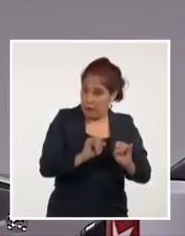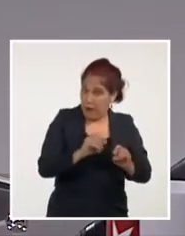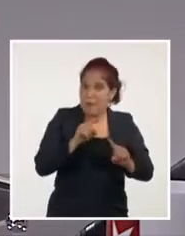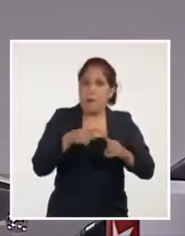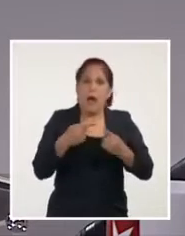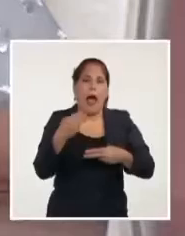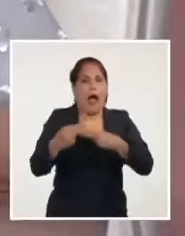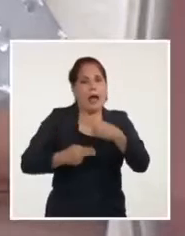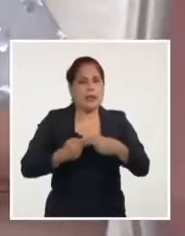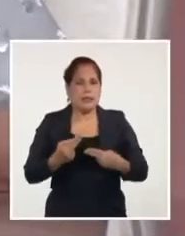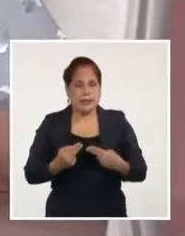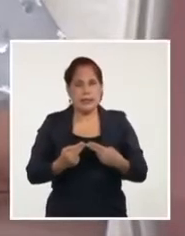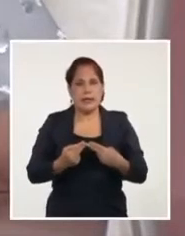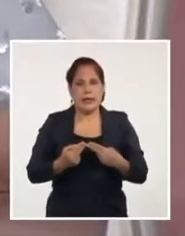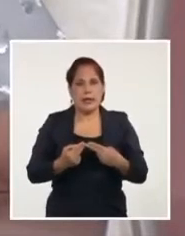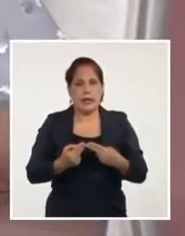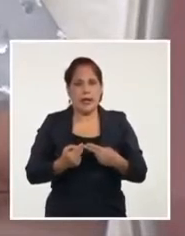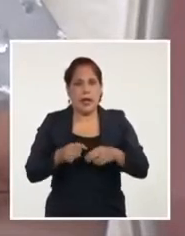interactuar, movilizarte,